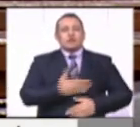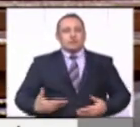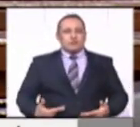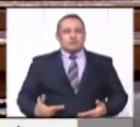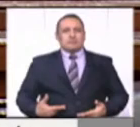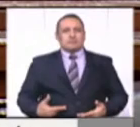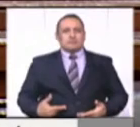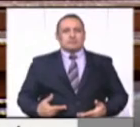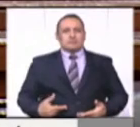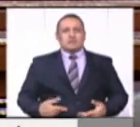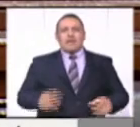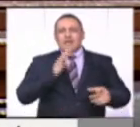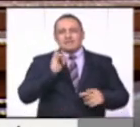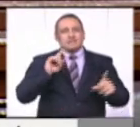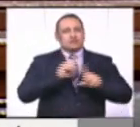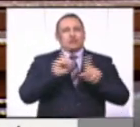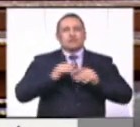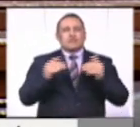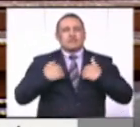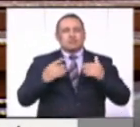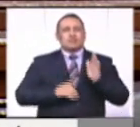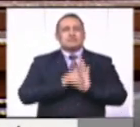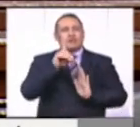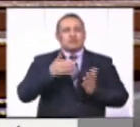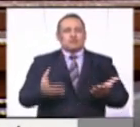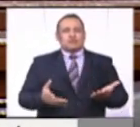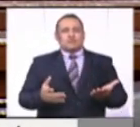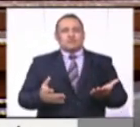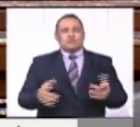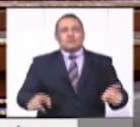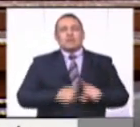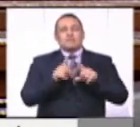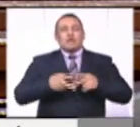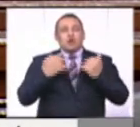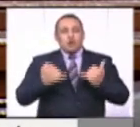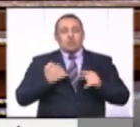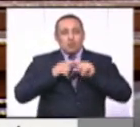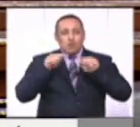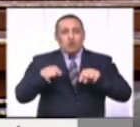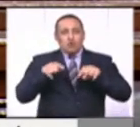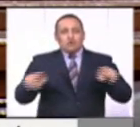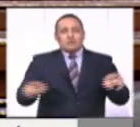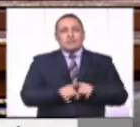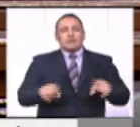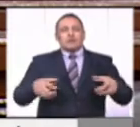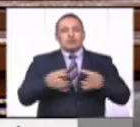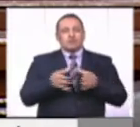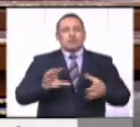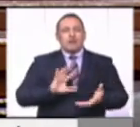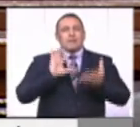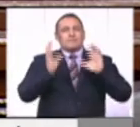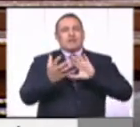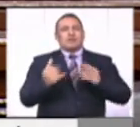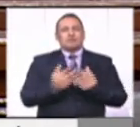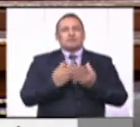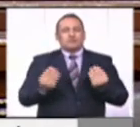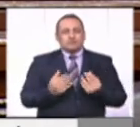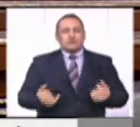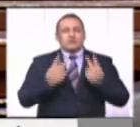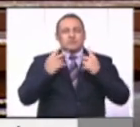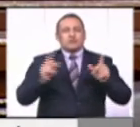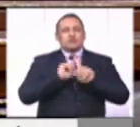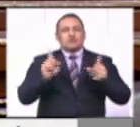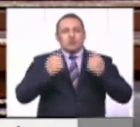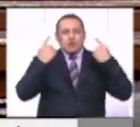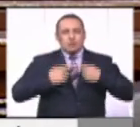Estado así no vamos a tener nunca desarrollo hoy por hoy la minería ha cambiado bastante y yo no